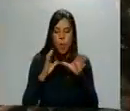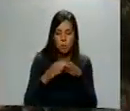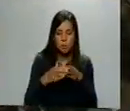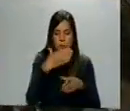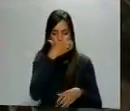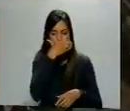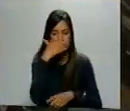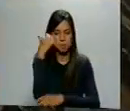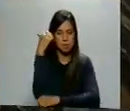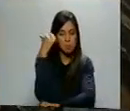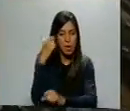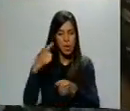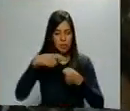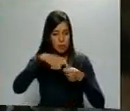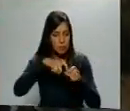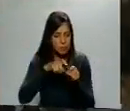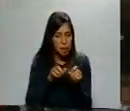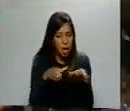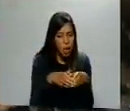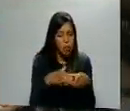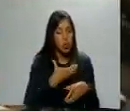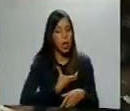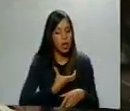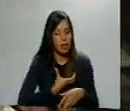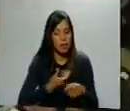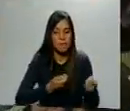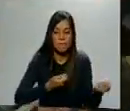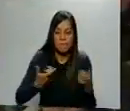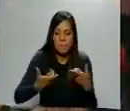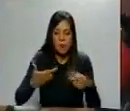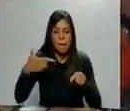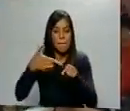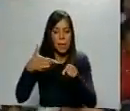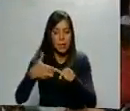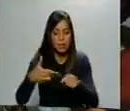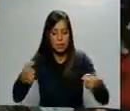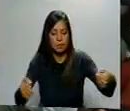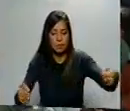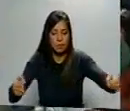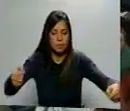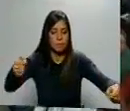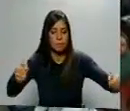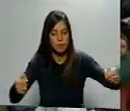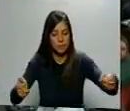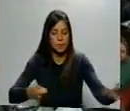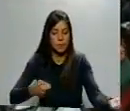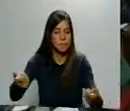delincuentes y de contrabandistas de gasolina. Y hoy nosotros